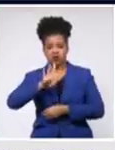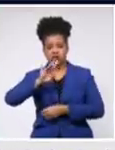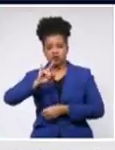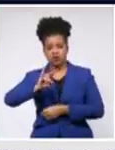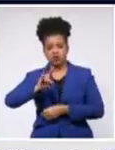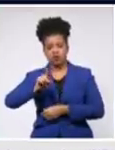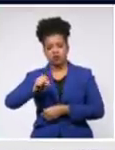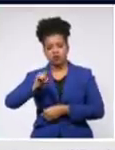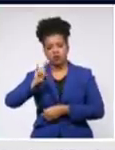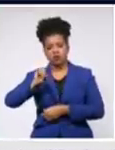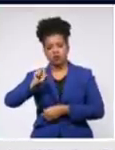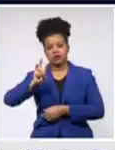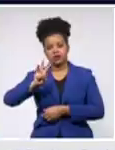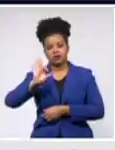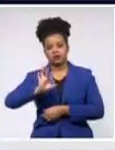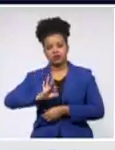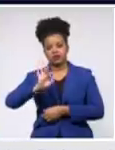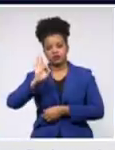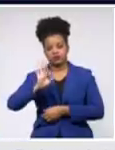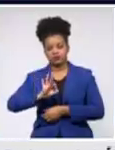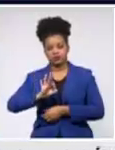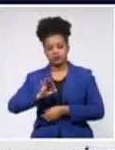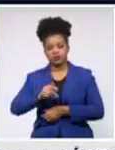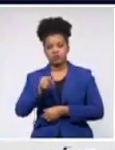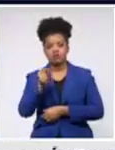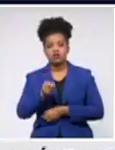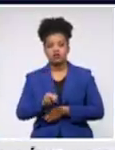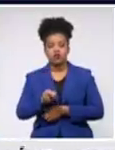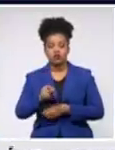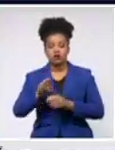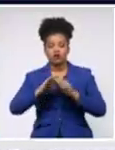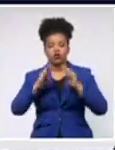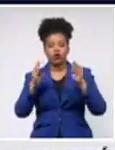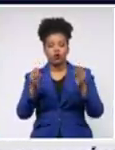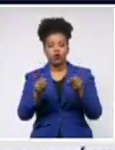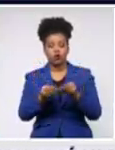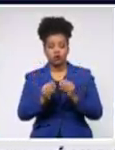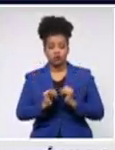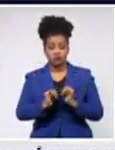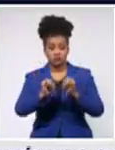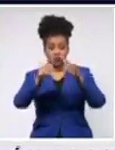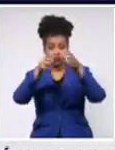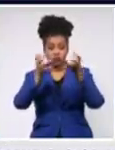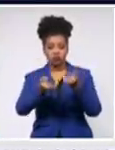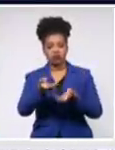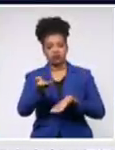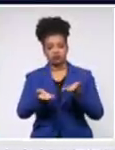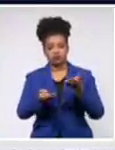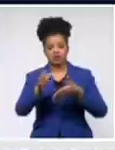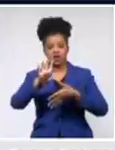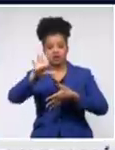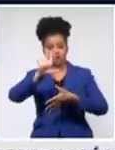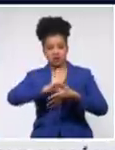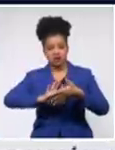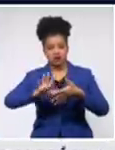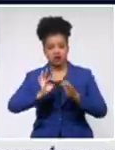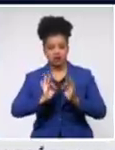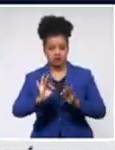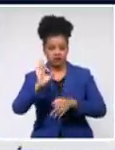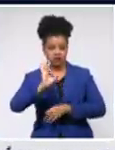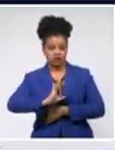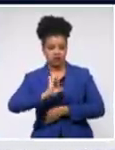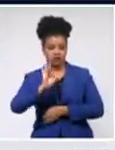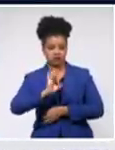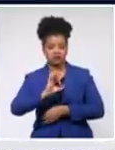49,93% de todos los casos al mundo, representa eso en